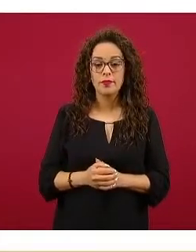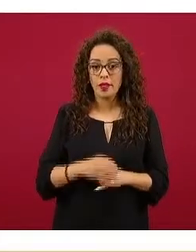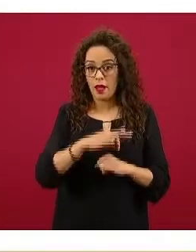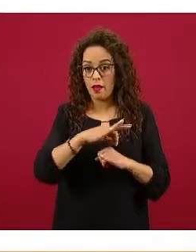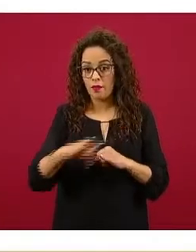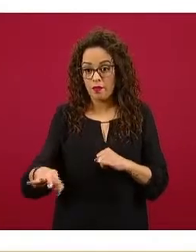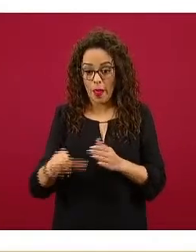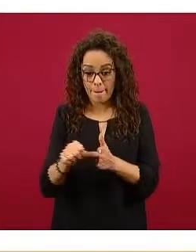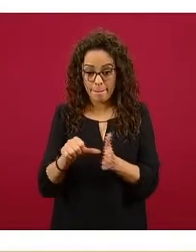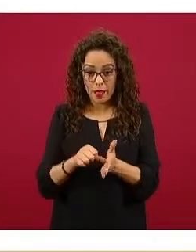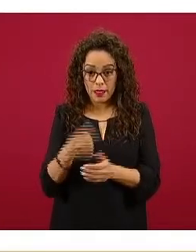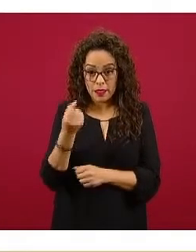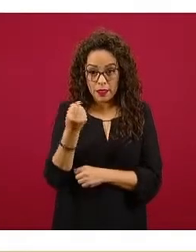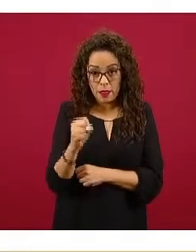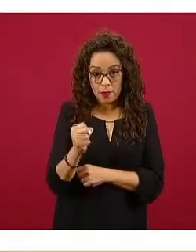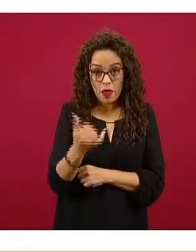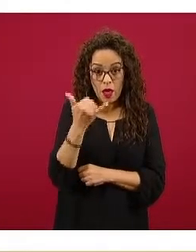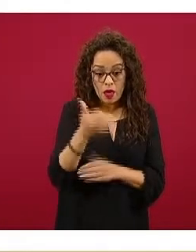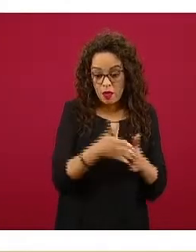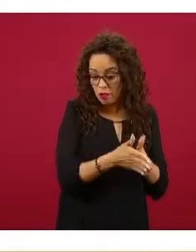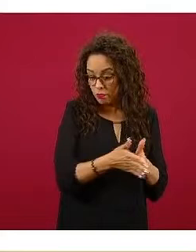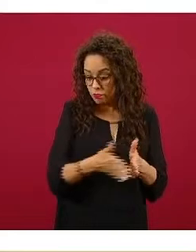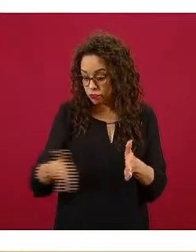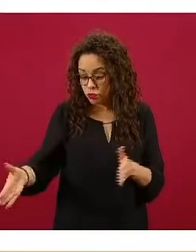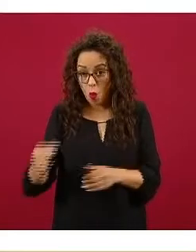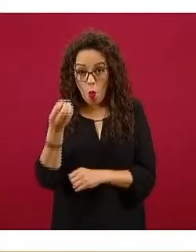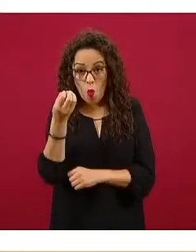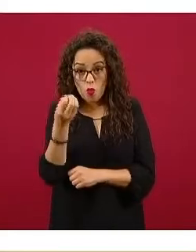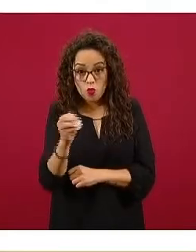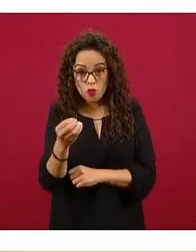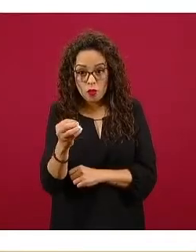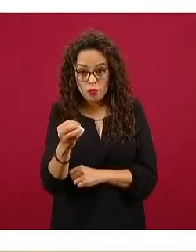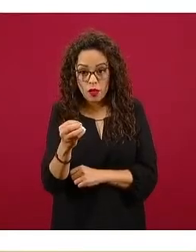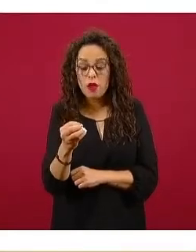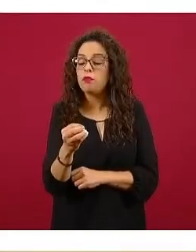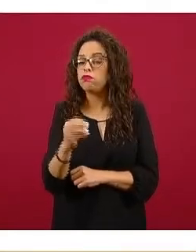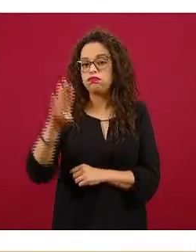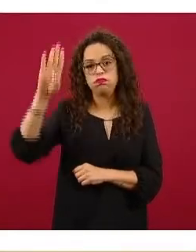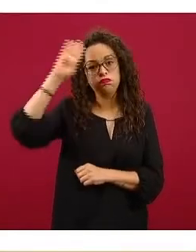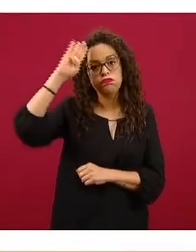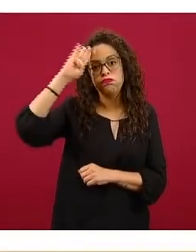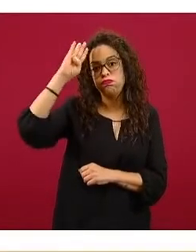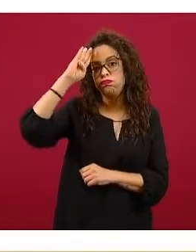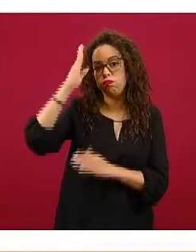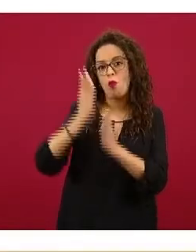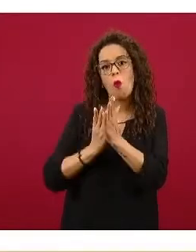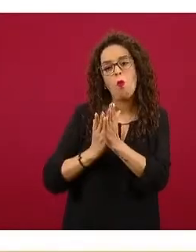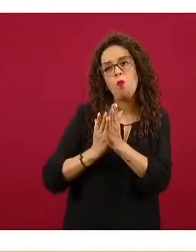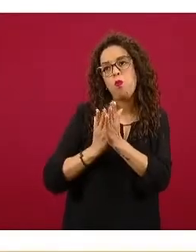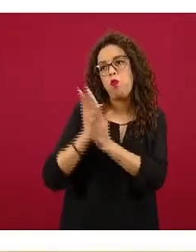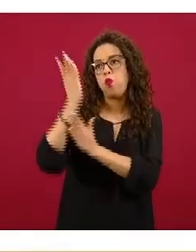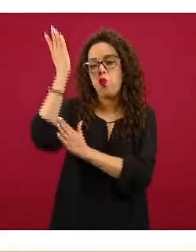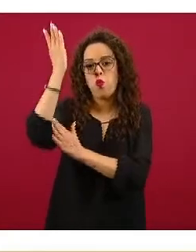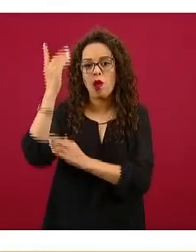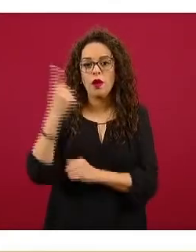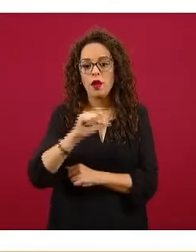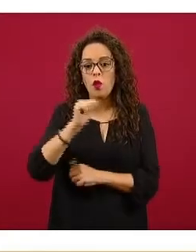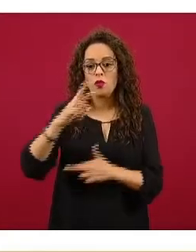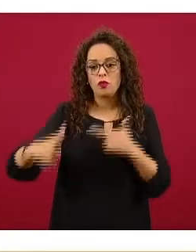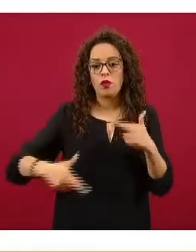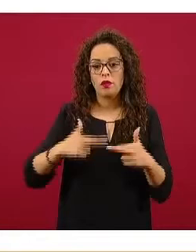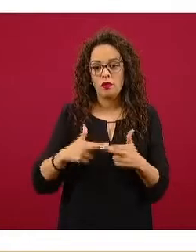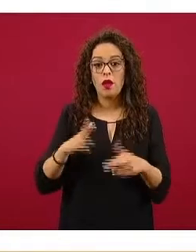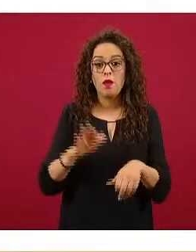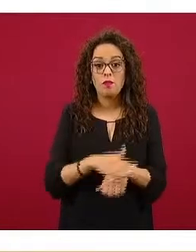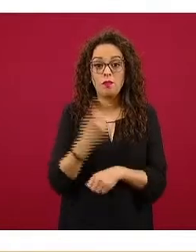que sí representa ya todo el mes de octubre, ha superado por mucho a todas las demás regiones, precisamente a consecuencia